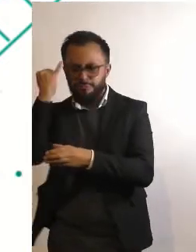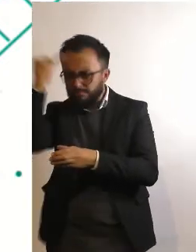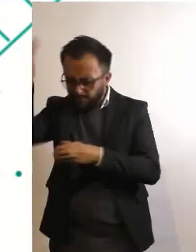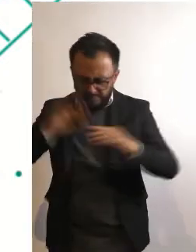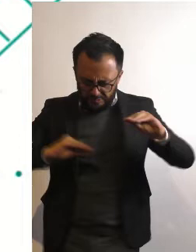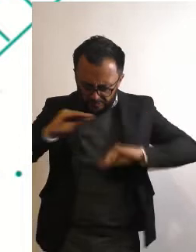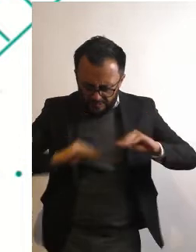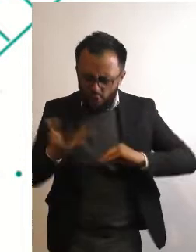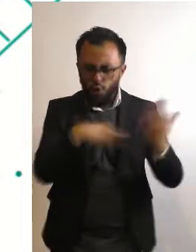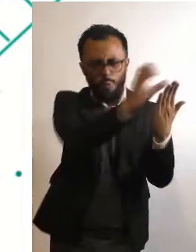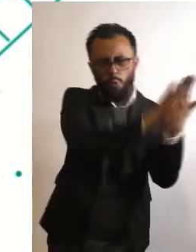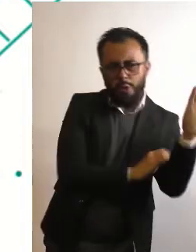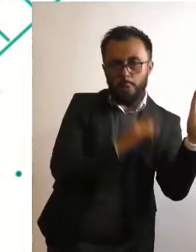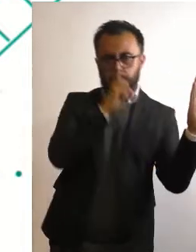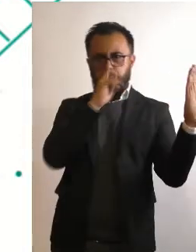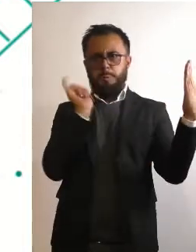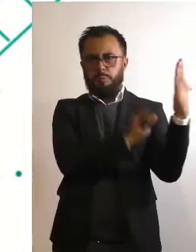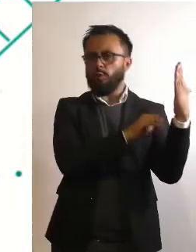curricular e interdisciplinaria,